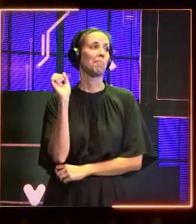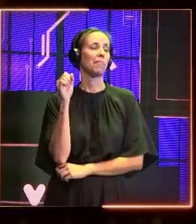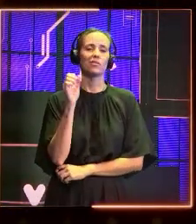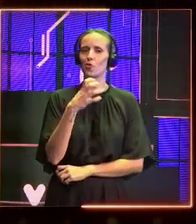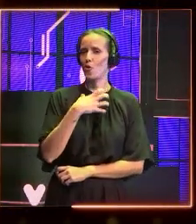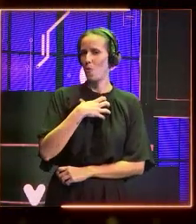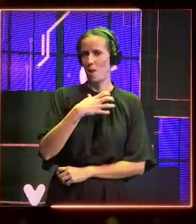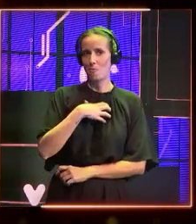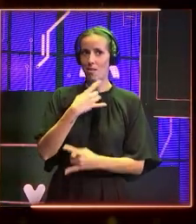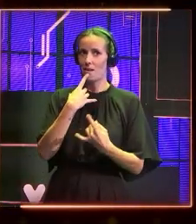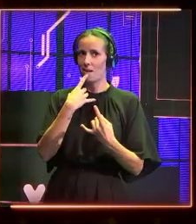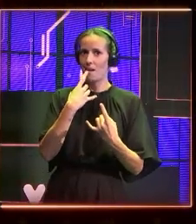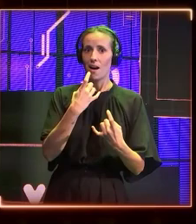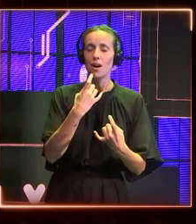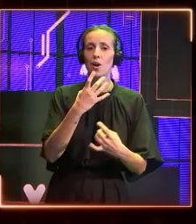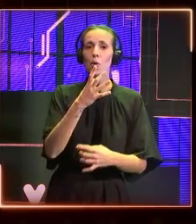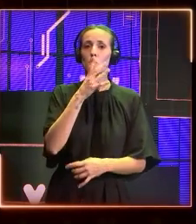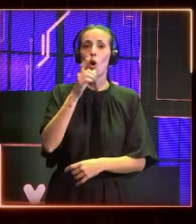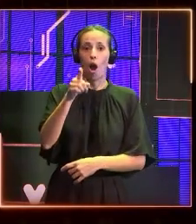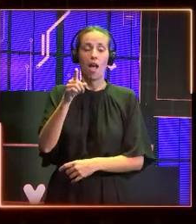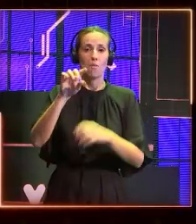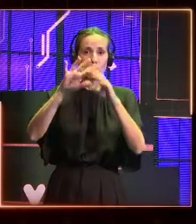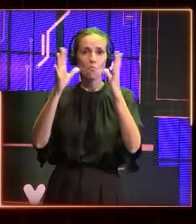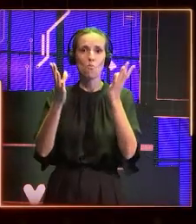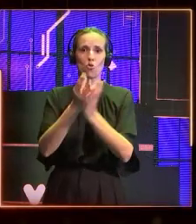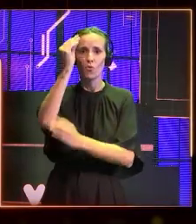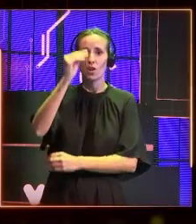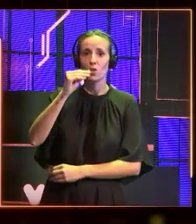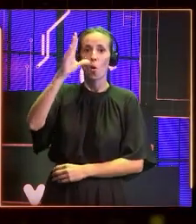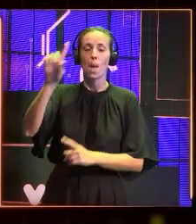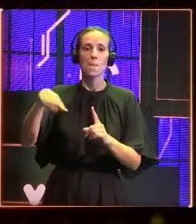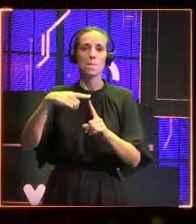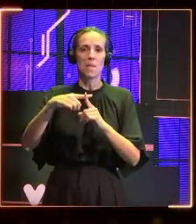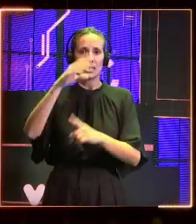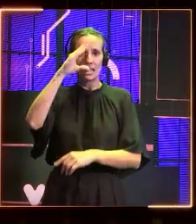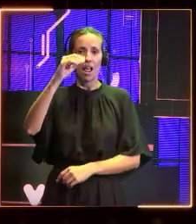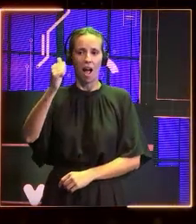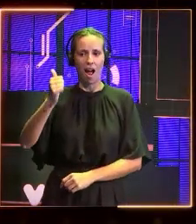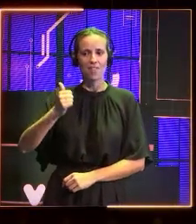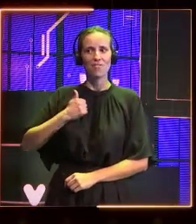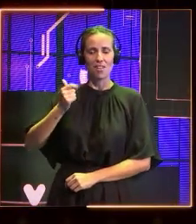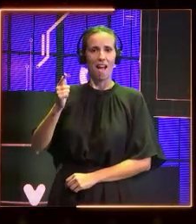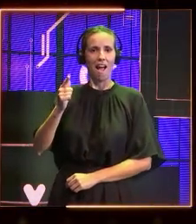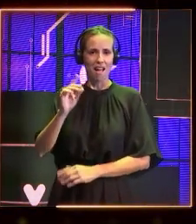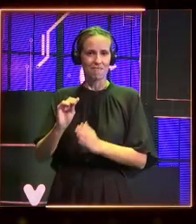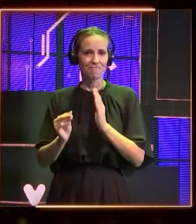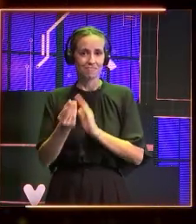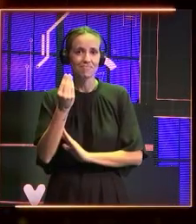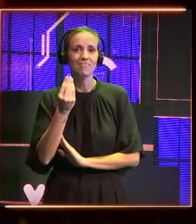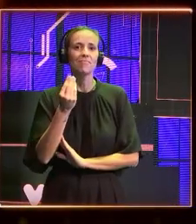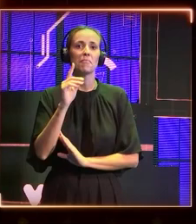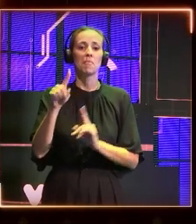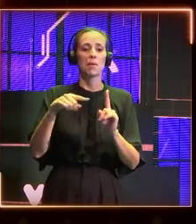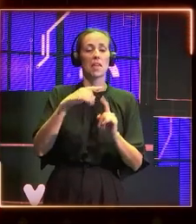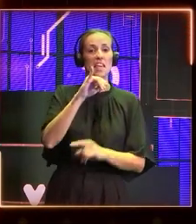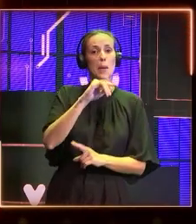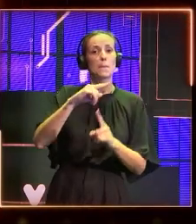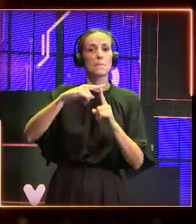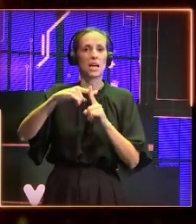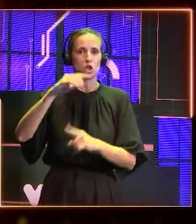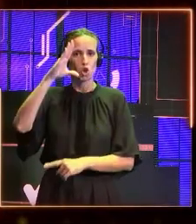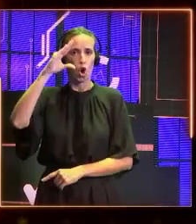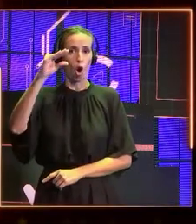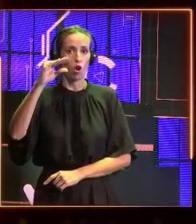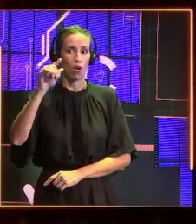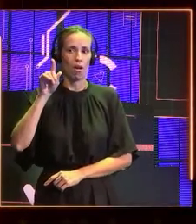considera un aventurero del metaverso y de la Inteligencia artificial es cofundador de imasc no un estudio de tecnologías creativas que se ha